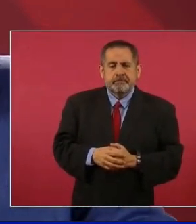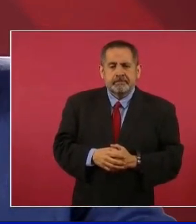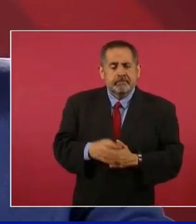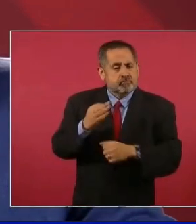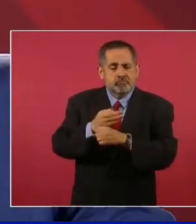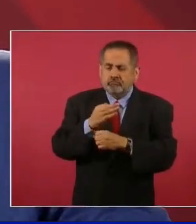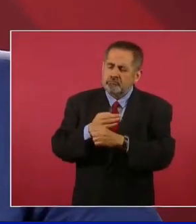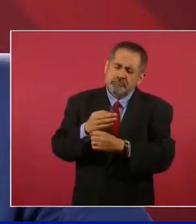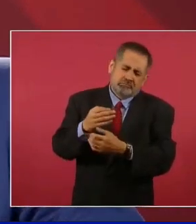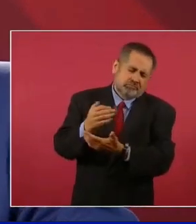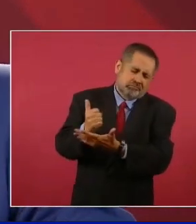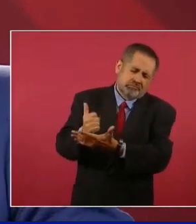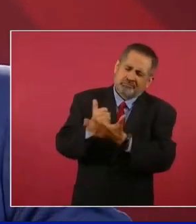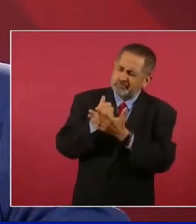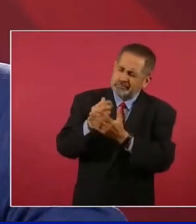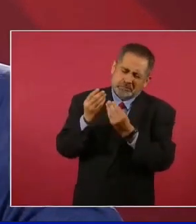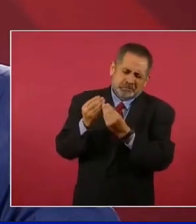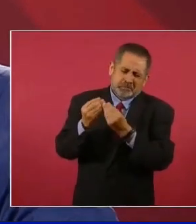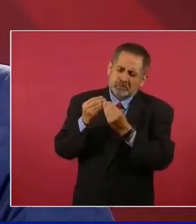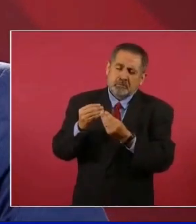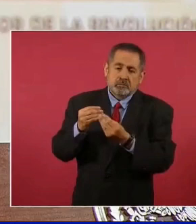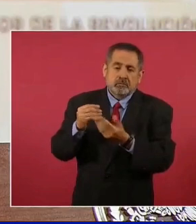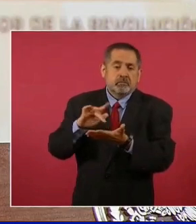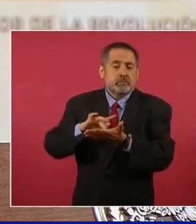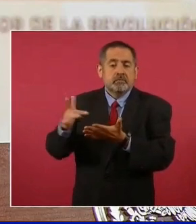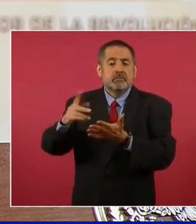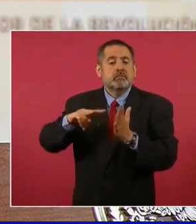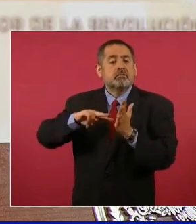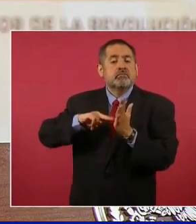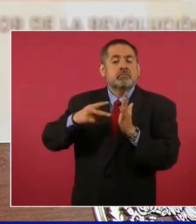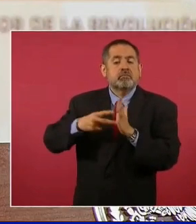nos han ayudado los ingenieros